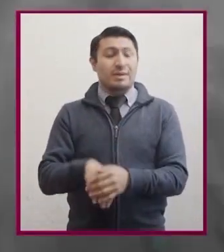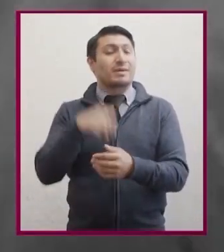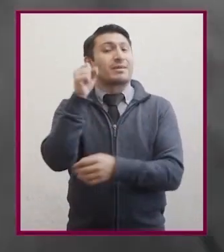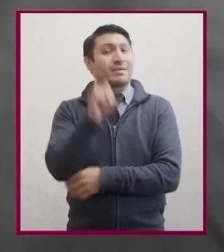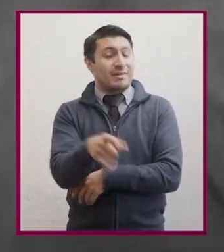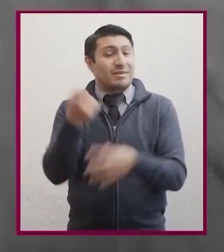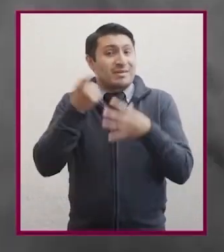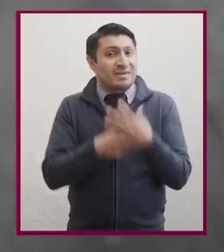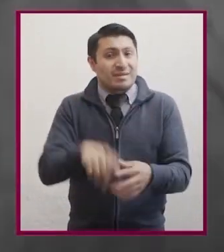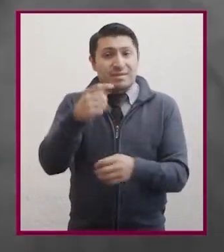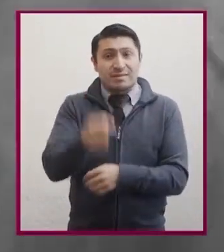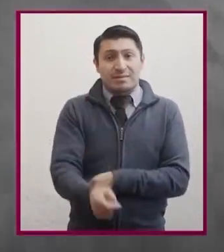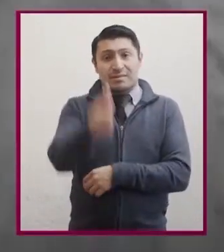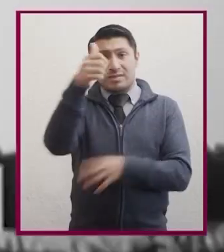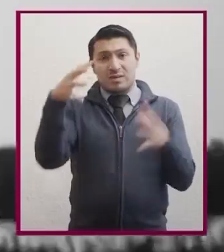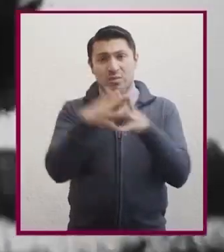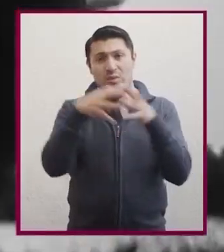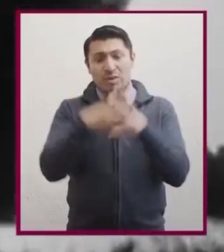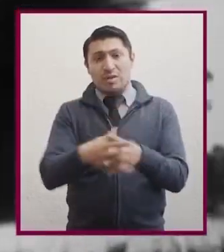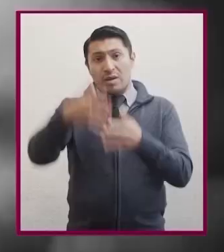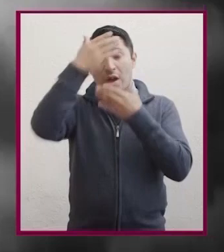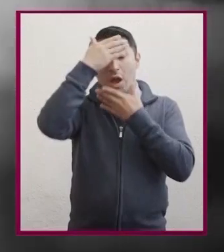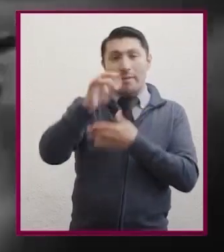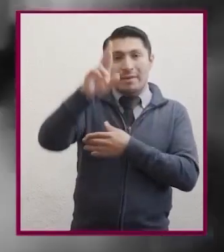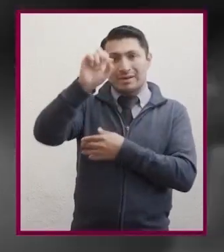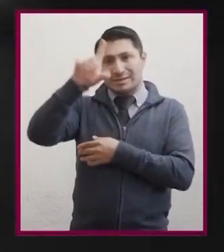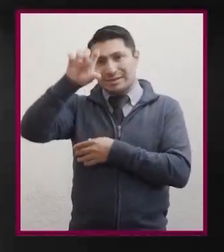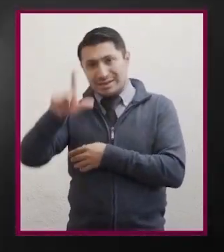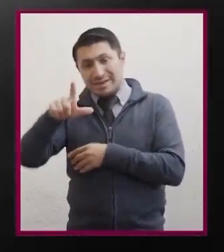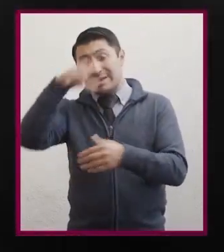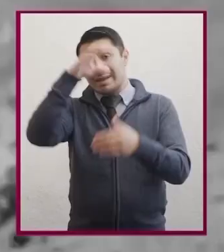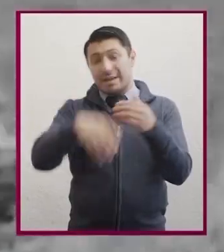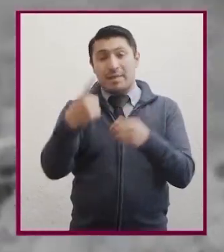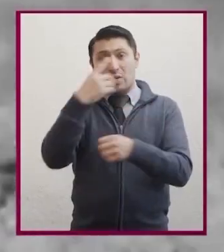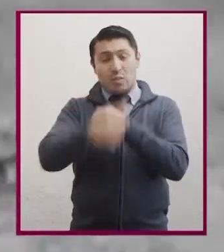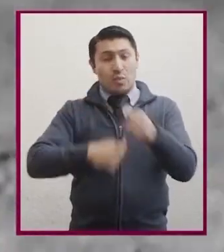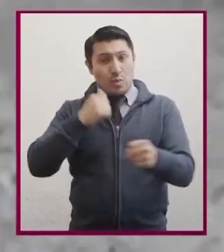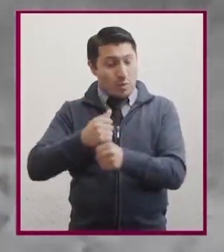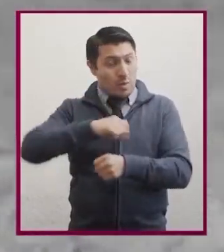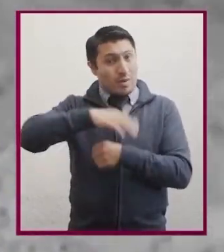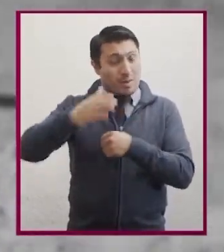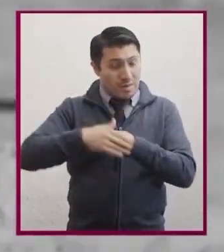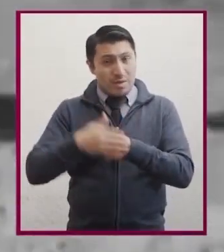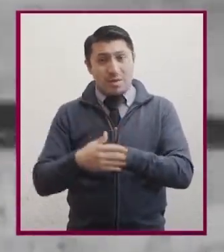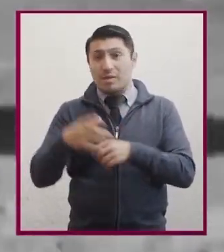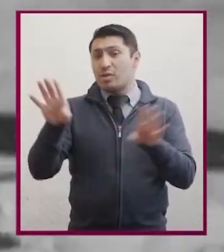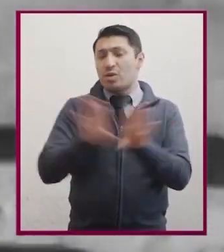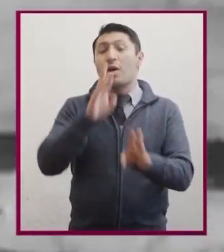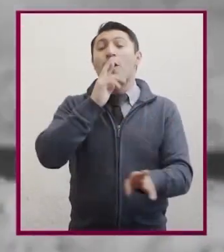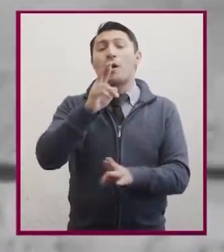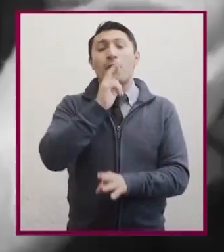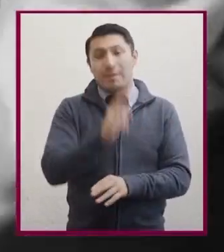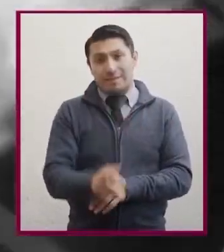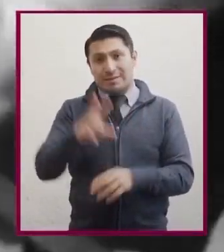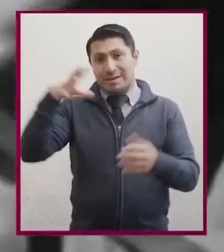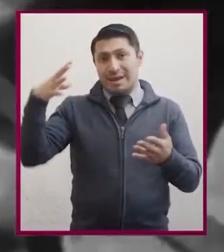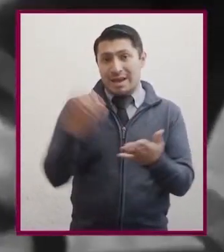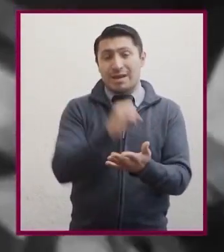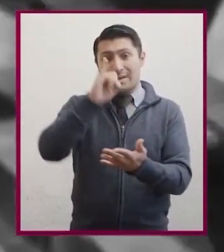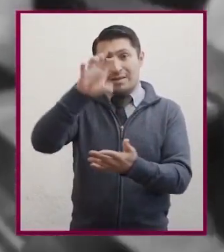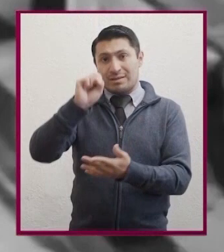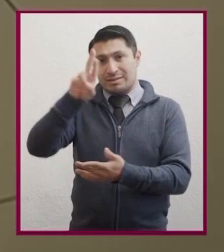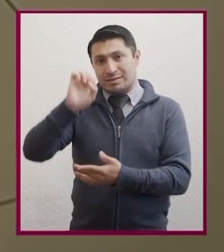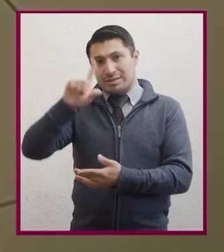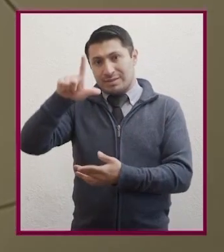Así comenzó la primera guerra árabe-israelí, que terminaría un año después, dando como resultado no solo la victoria de